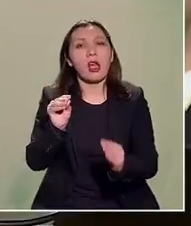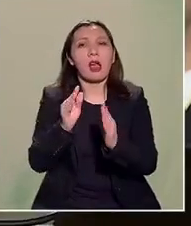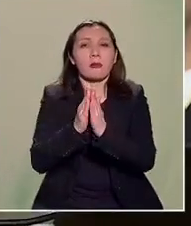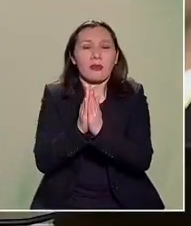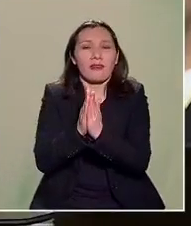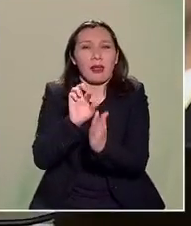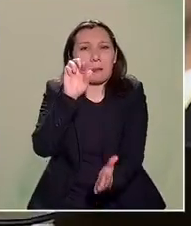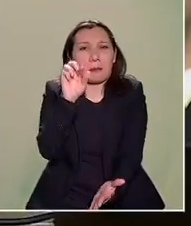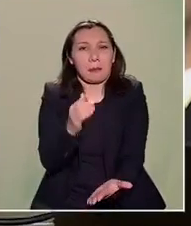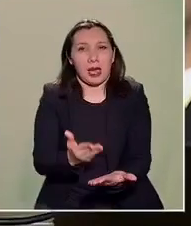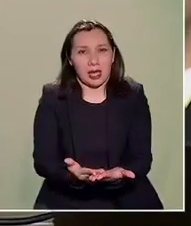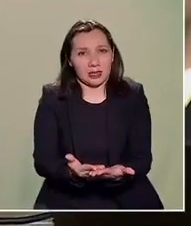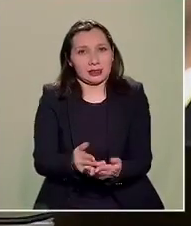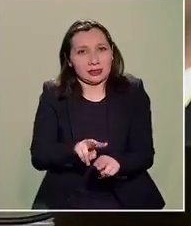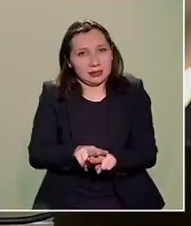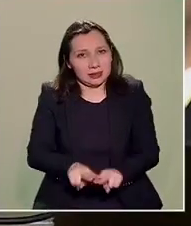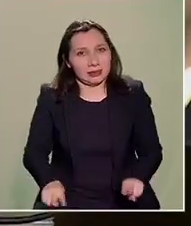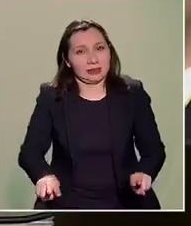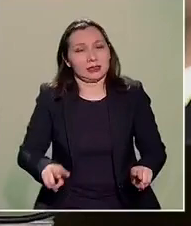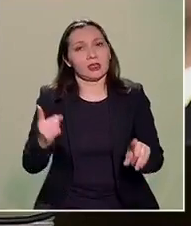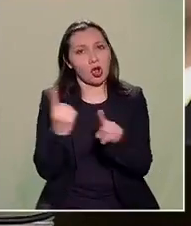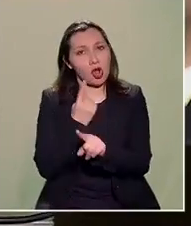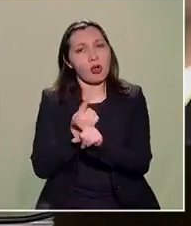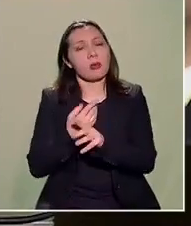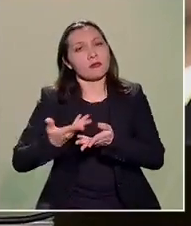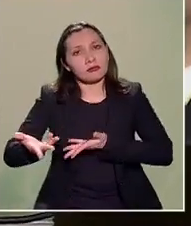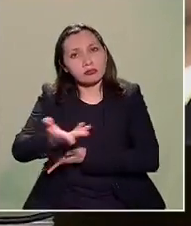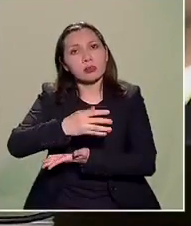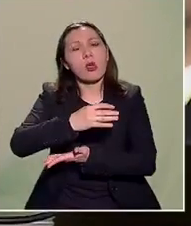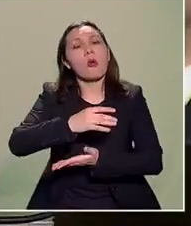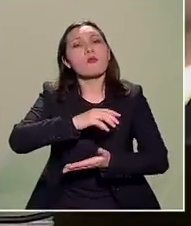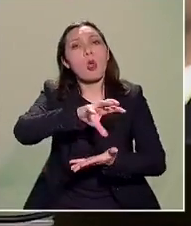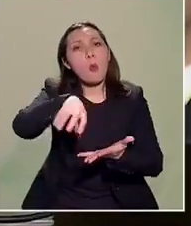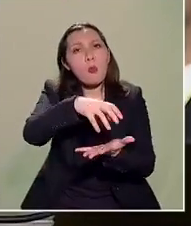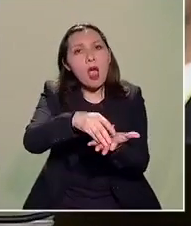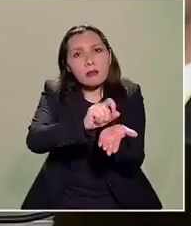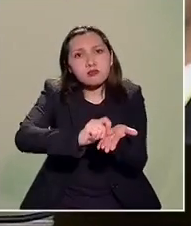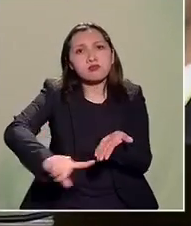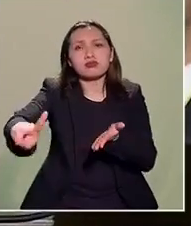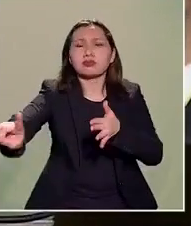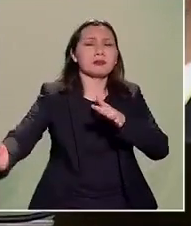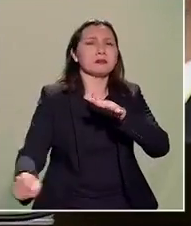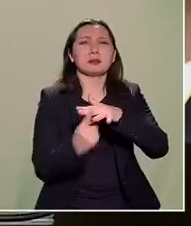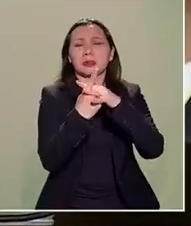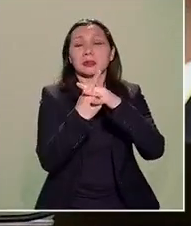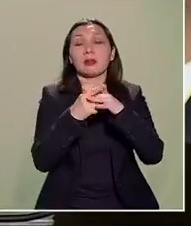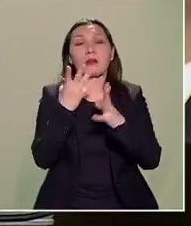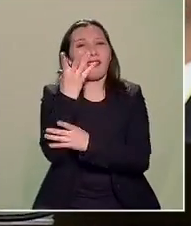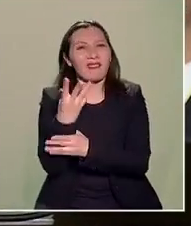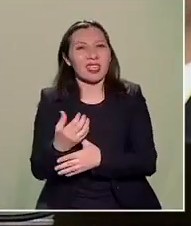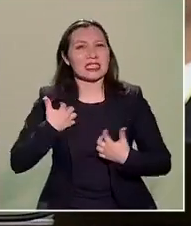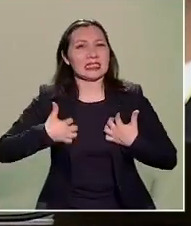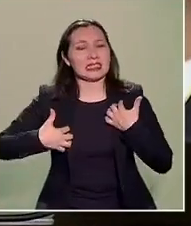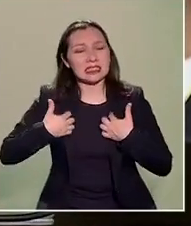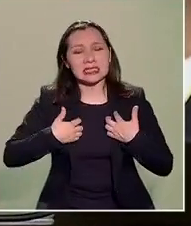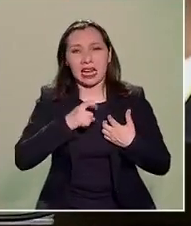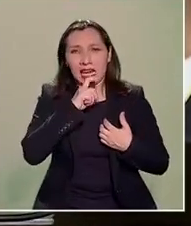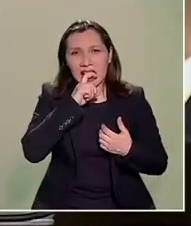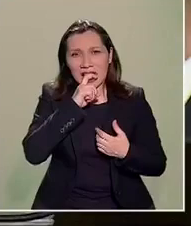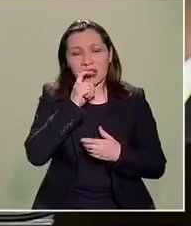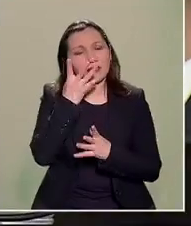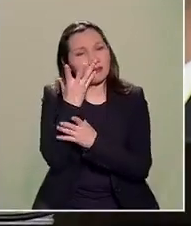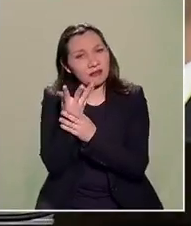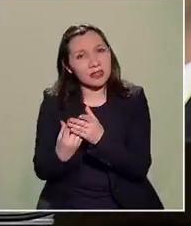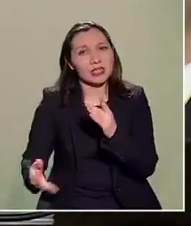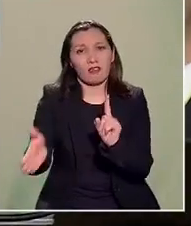paz y diálogo con los pueblos originarios para que se terminen las odiosidades y la